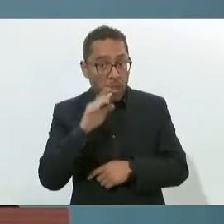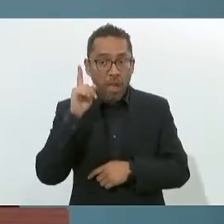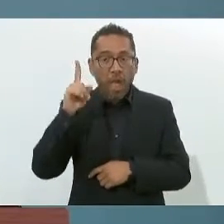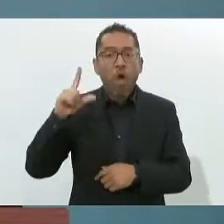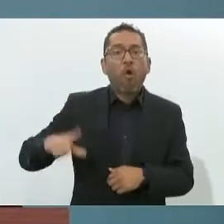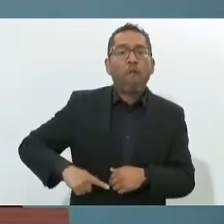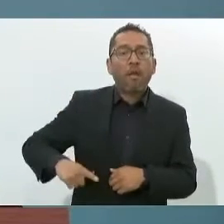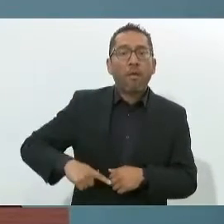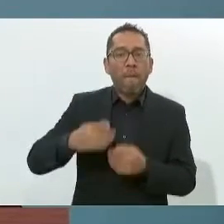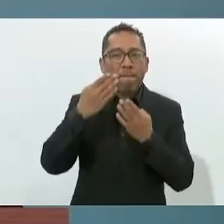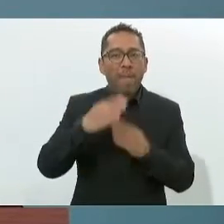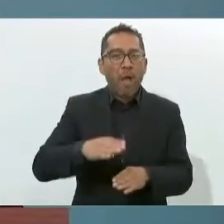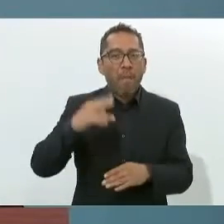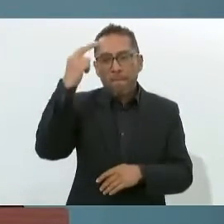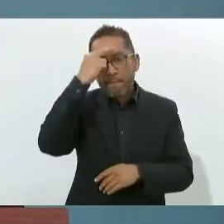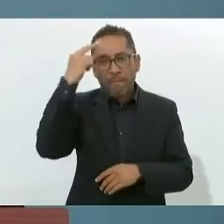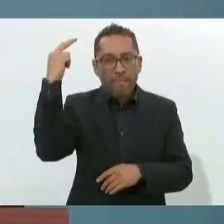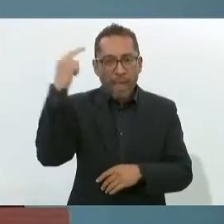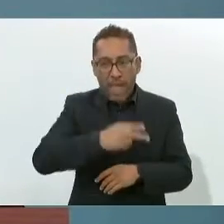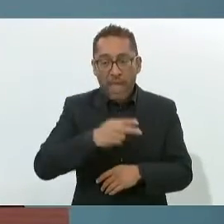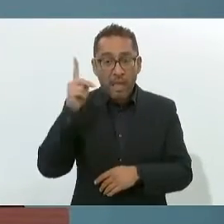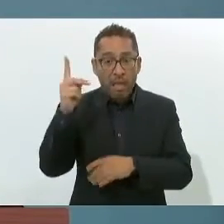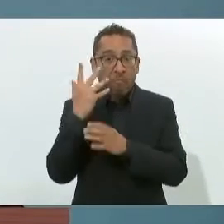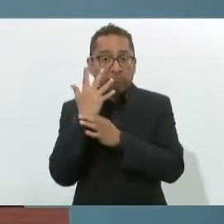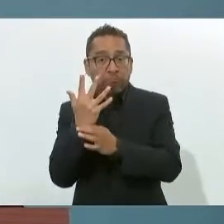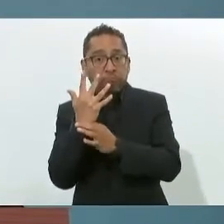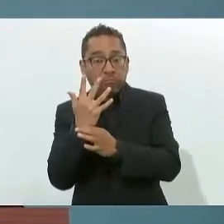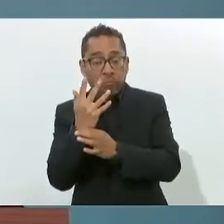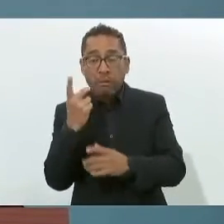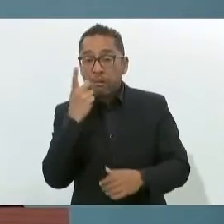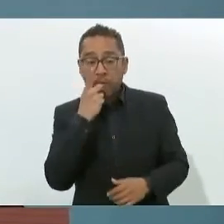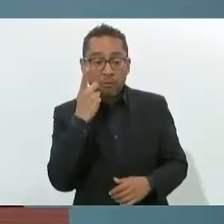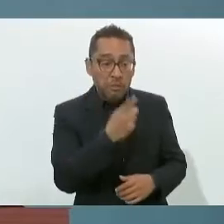de México ha